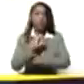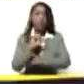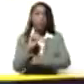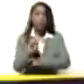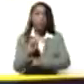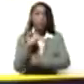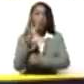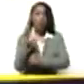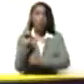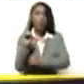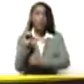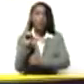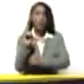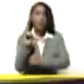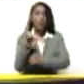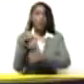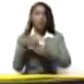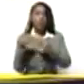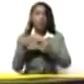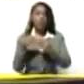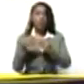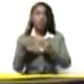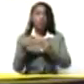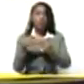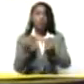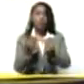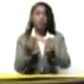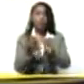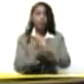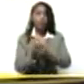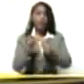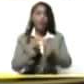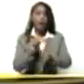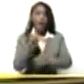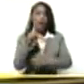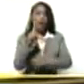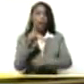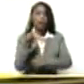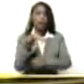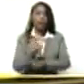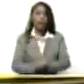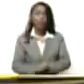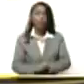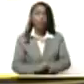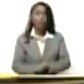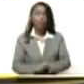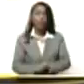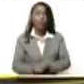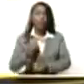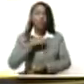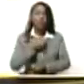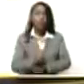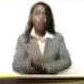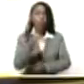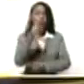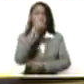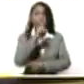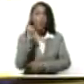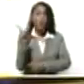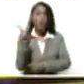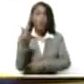0.50 centavos de dólar el litro. Ya tenemos más de un año con esas tarifas.